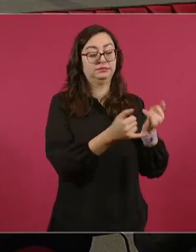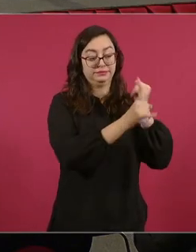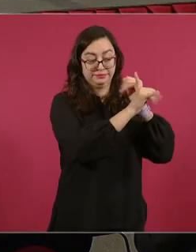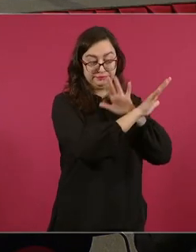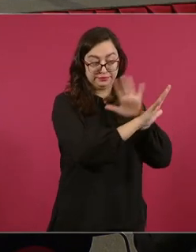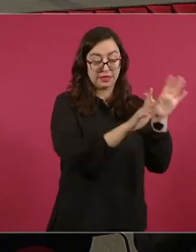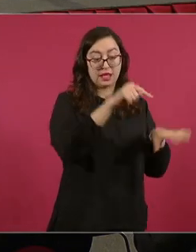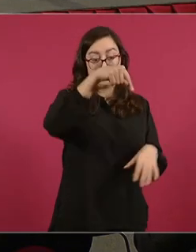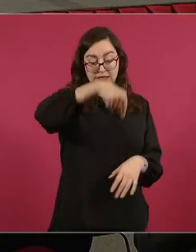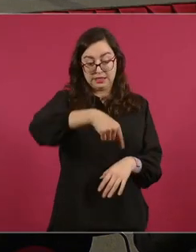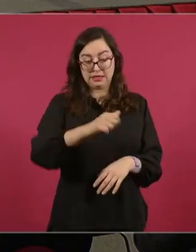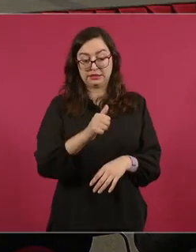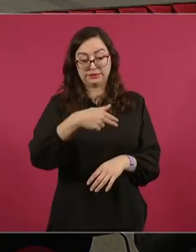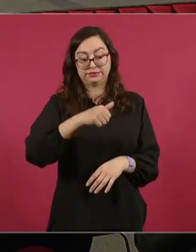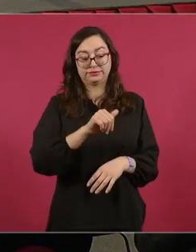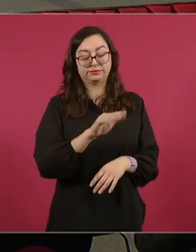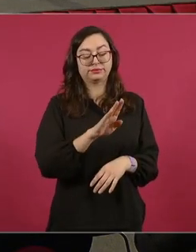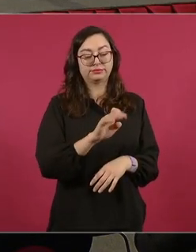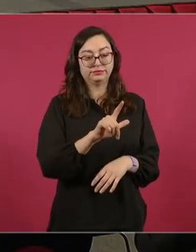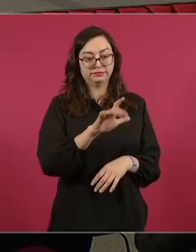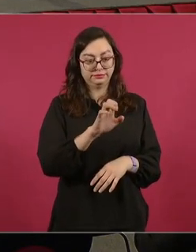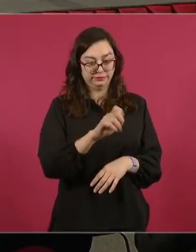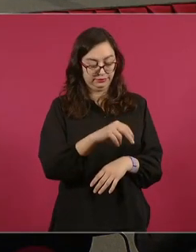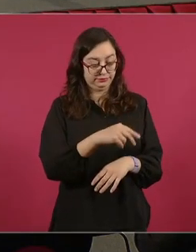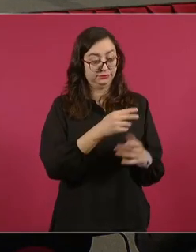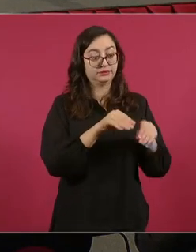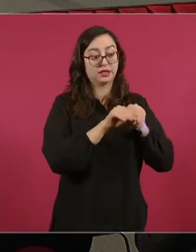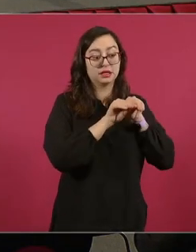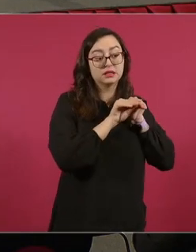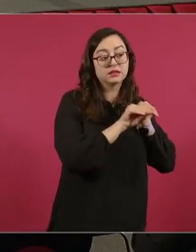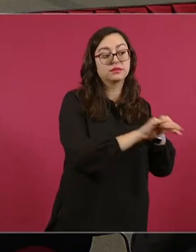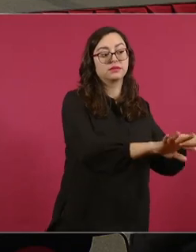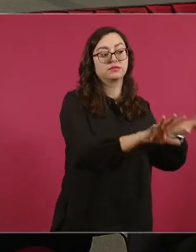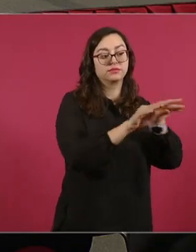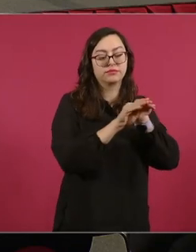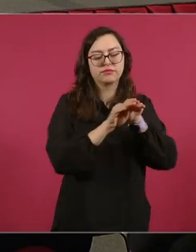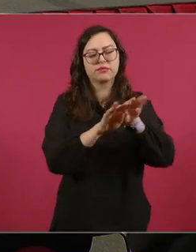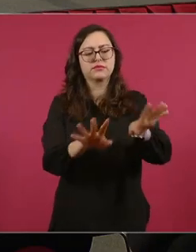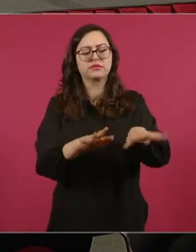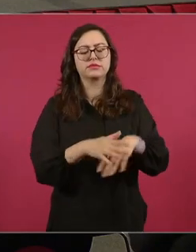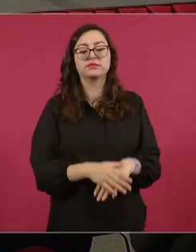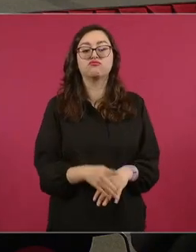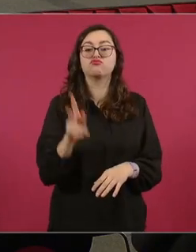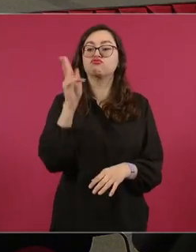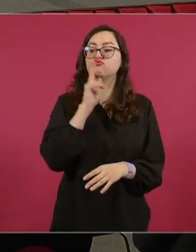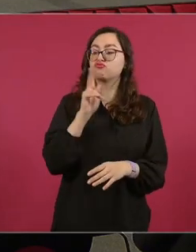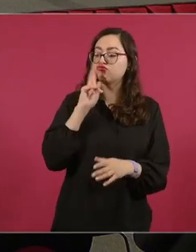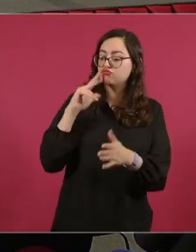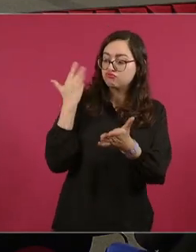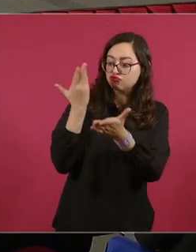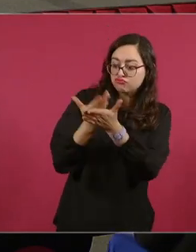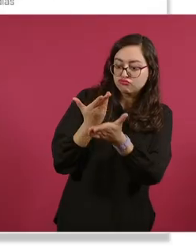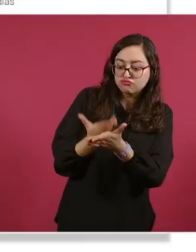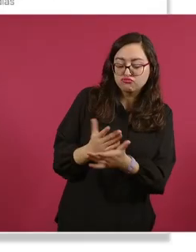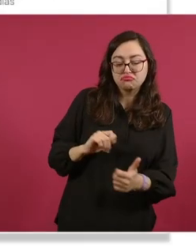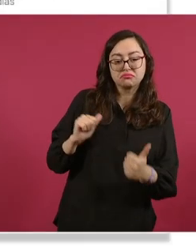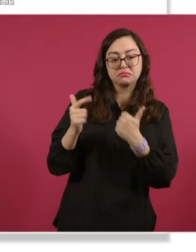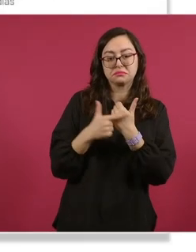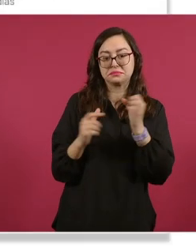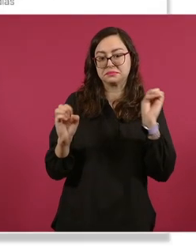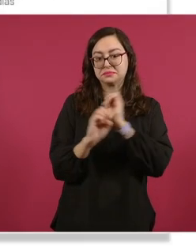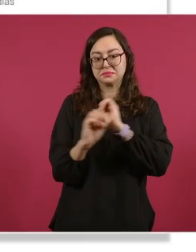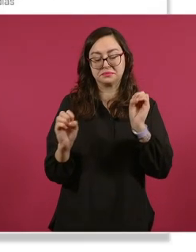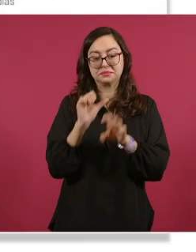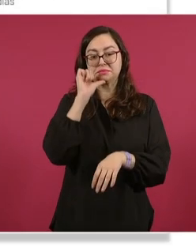la Deutsche Welle. Ambos, sin pruebas, señalan que el cártel de Sinaloa financió la campaña de